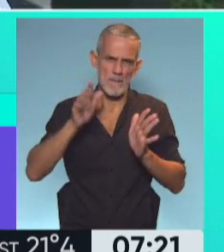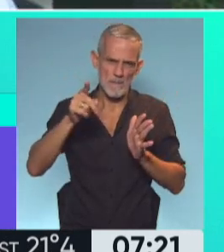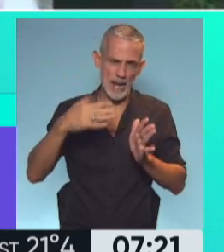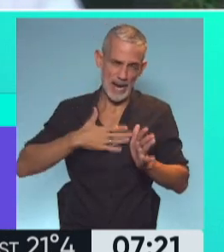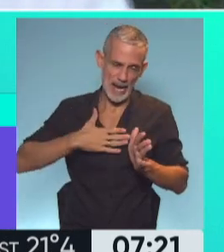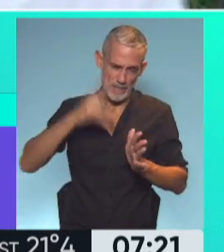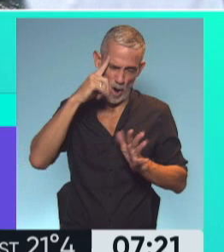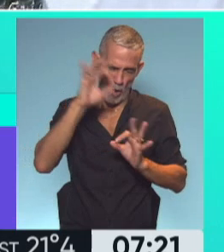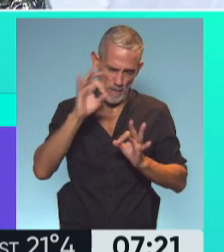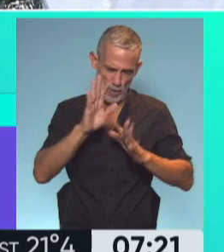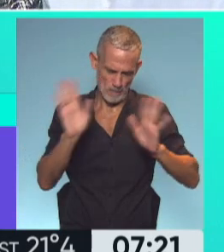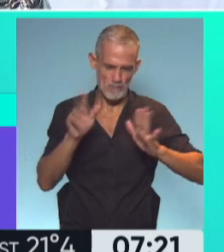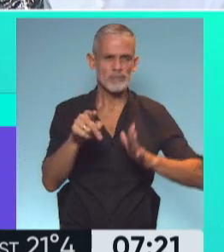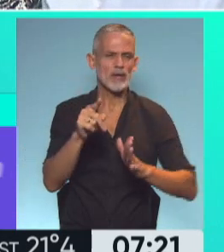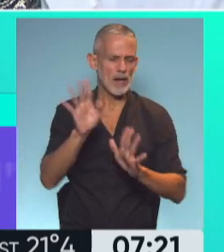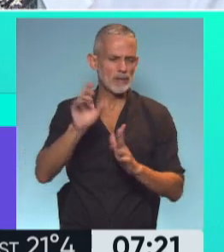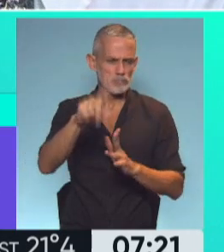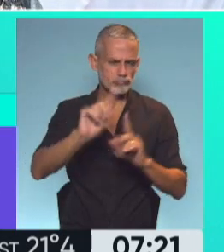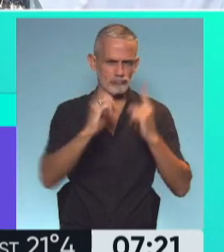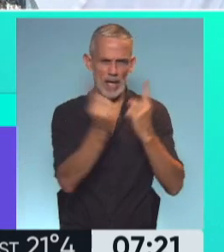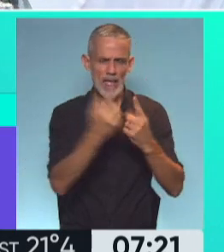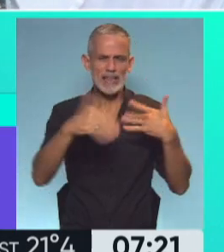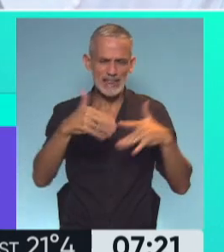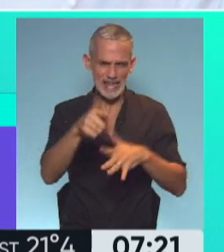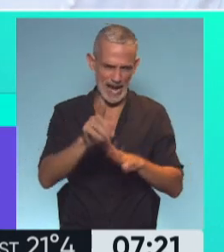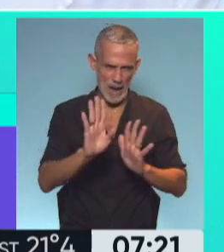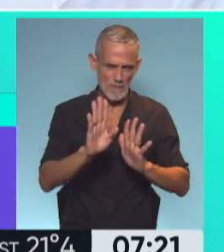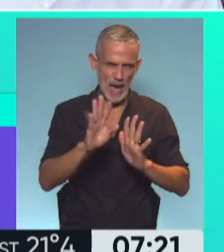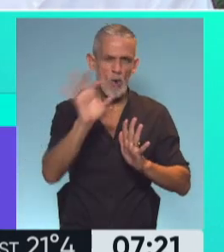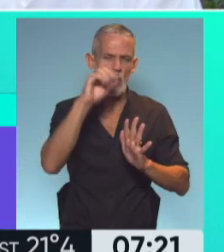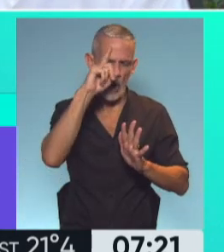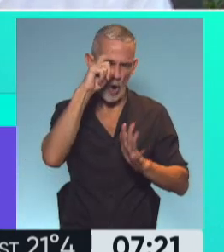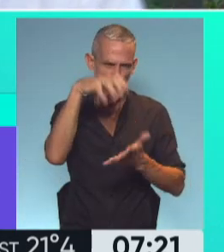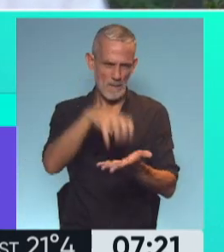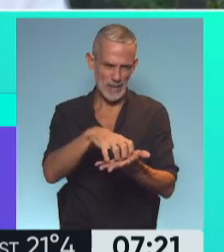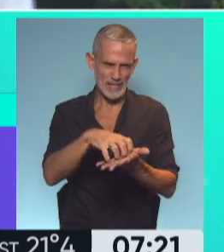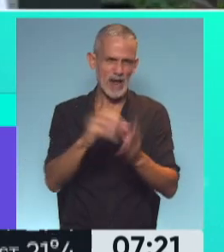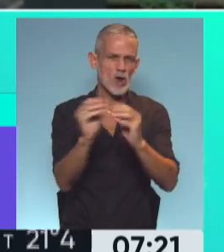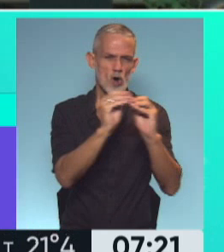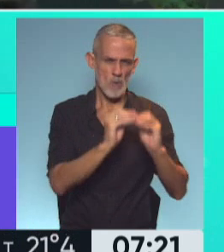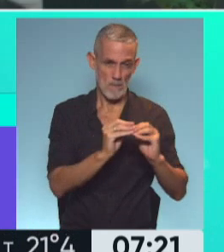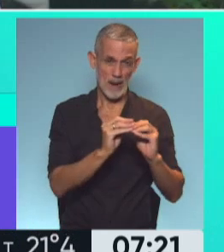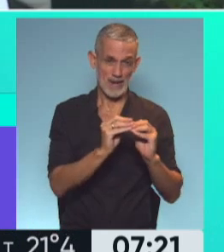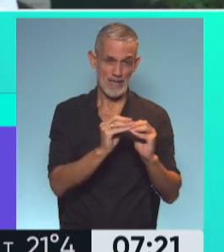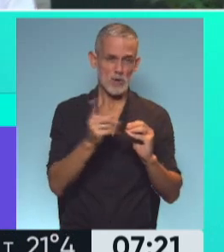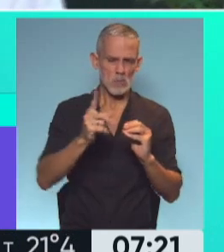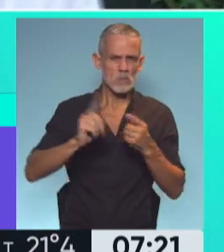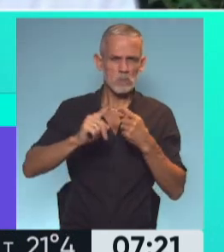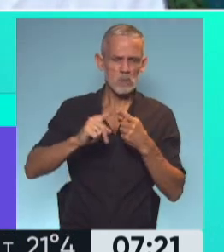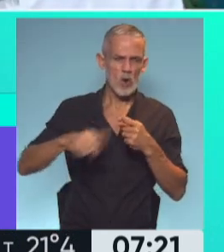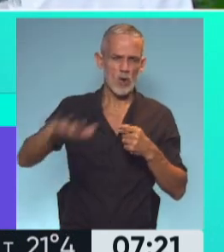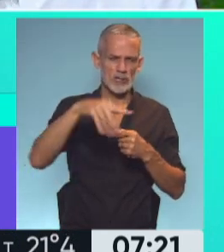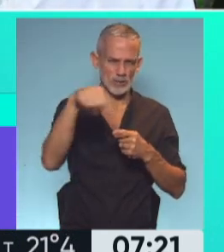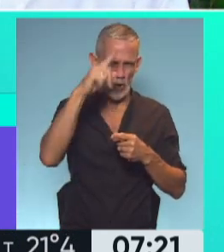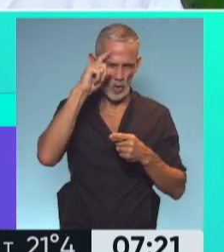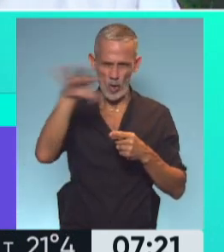mía. Entremos, por favor, por un segundo en su terapia intensiva o en la terapia intensiva de sus colegas con los que supongo tendrá contacto